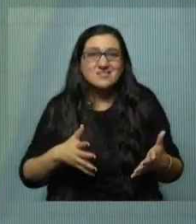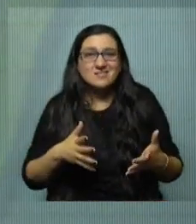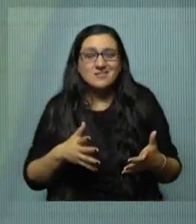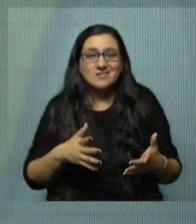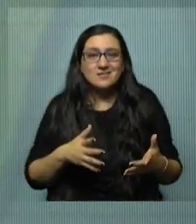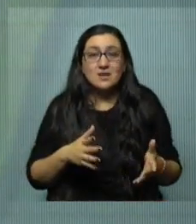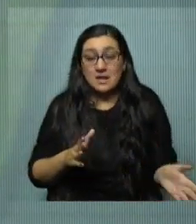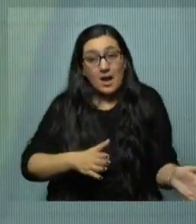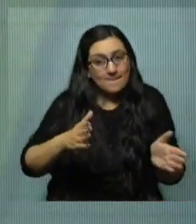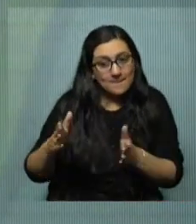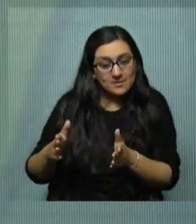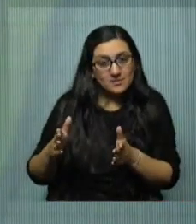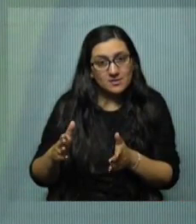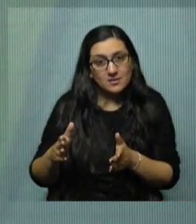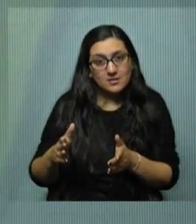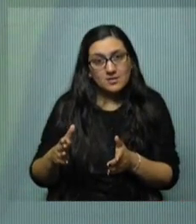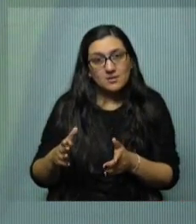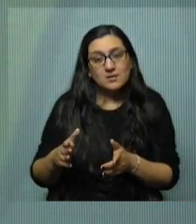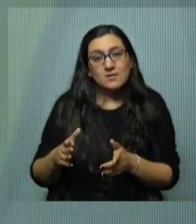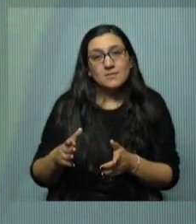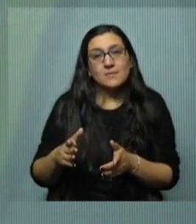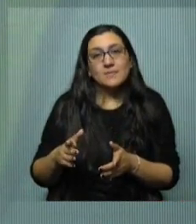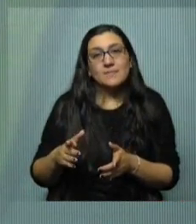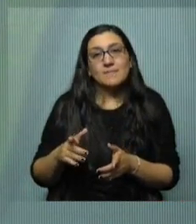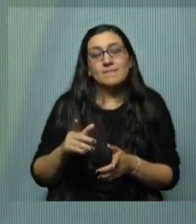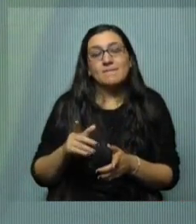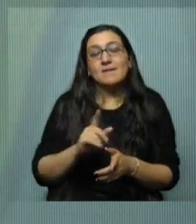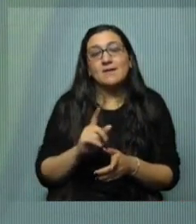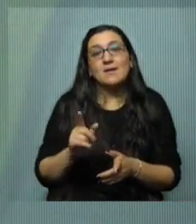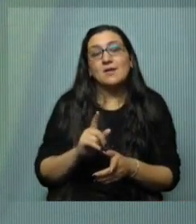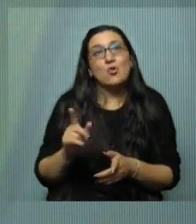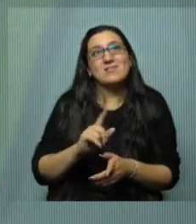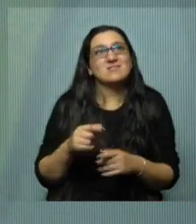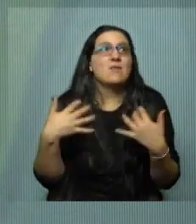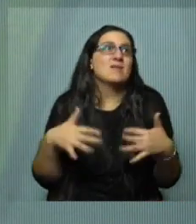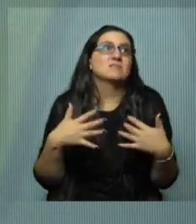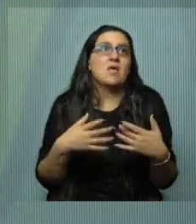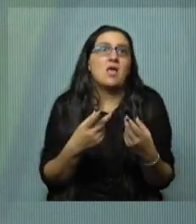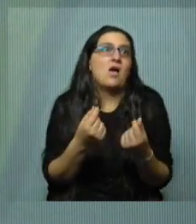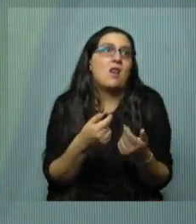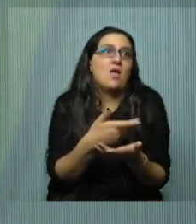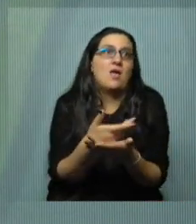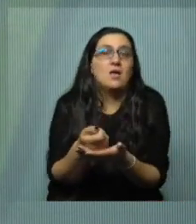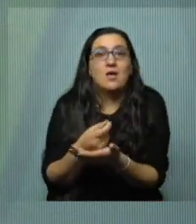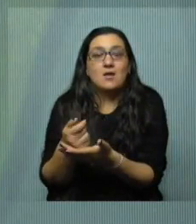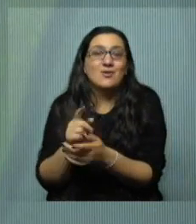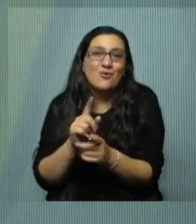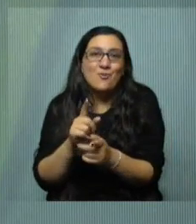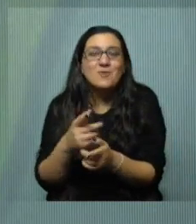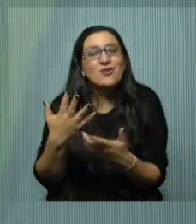más allá de que no significan un rédito económico considerable, lo que uno aspira siempre es a que lo